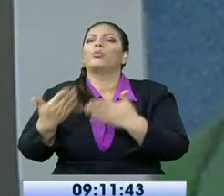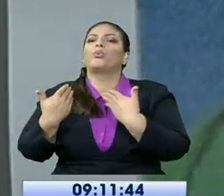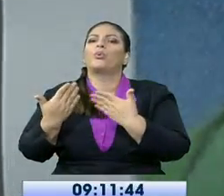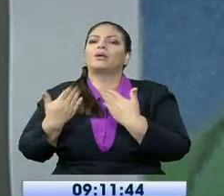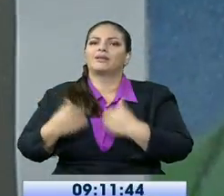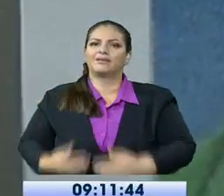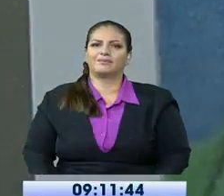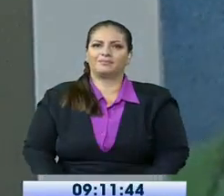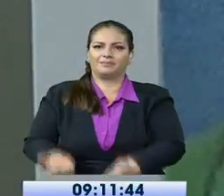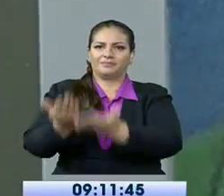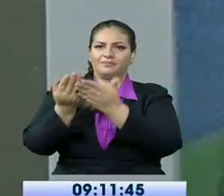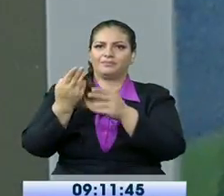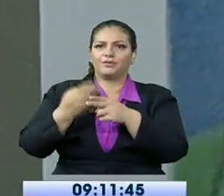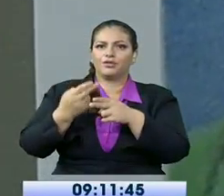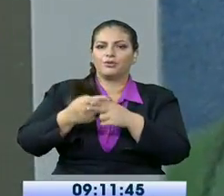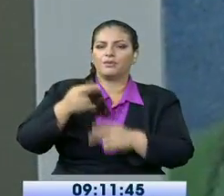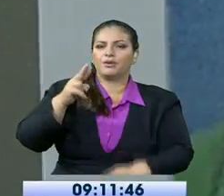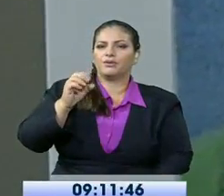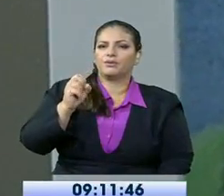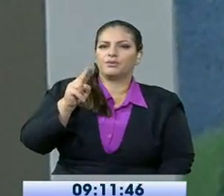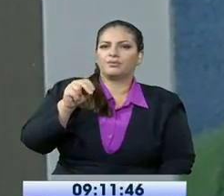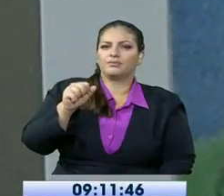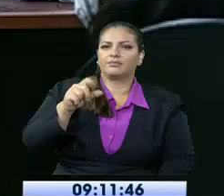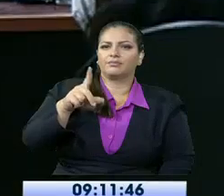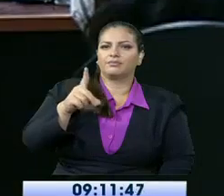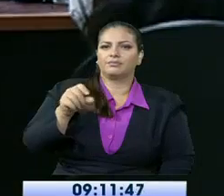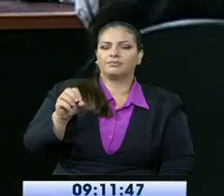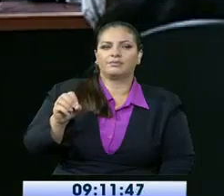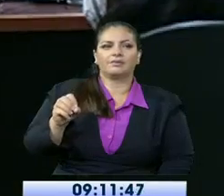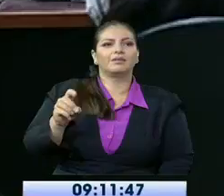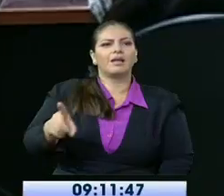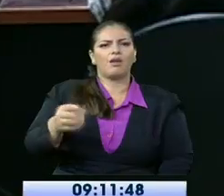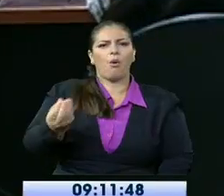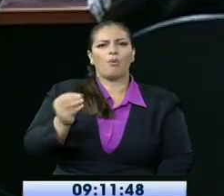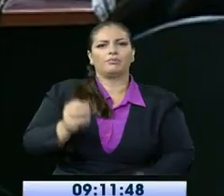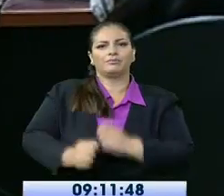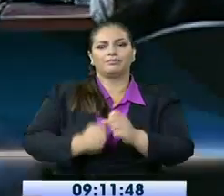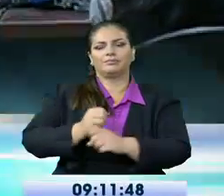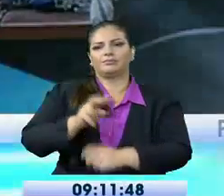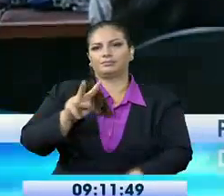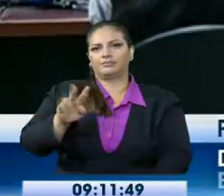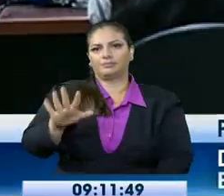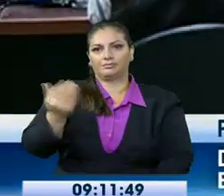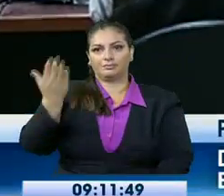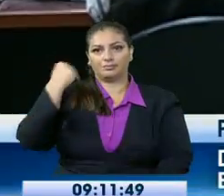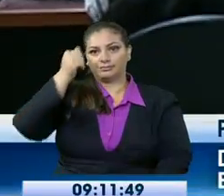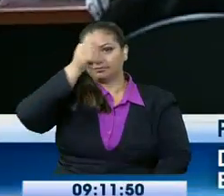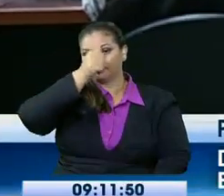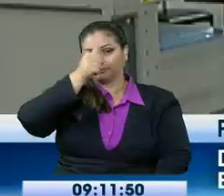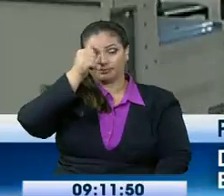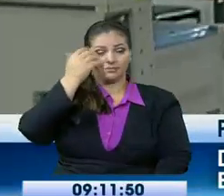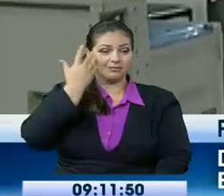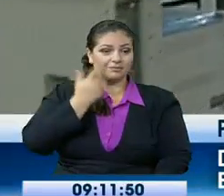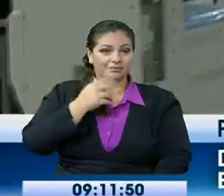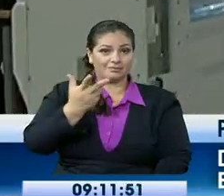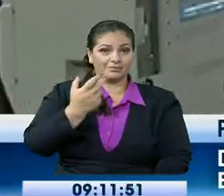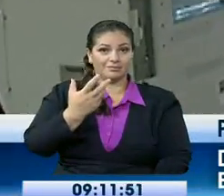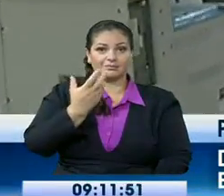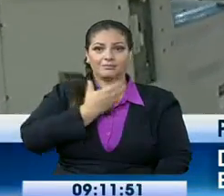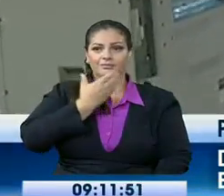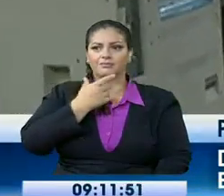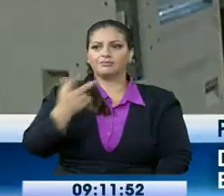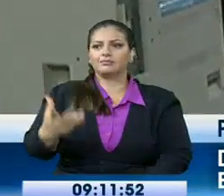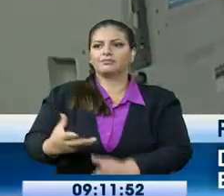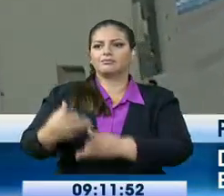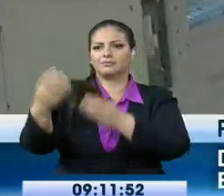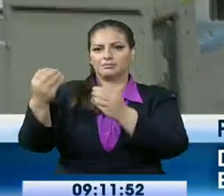Ronald Alexander Ruiz Quintero, de 25 años, desapareció el pasado domingo 13 de agosto, mientras viajaba